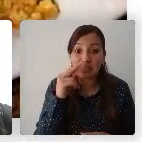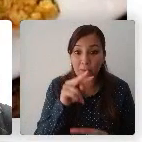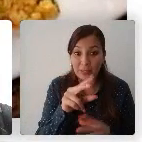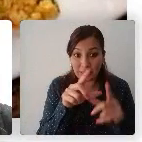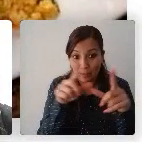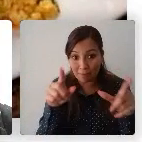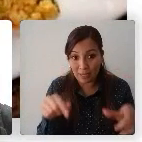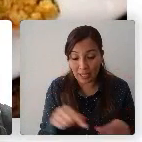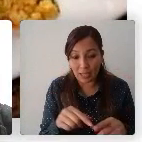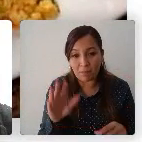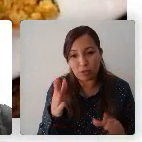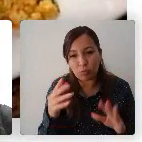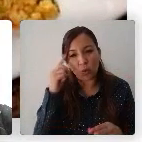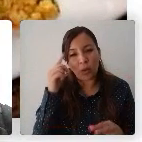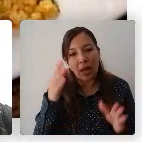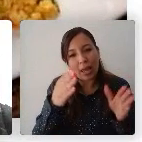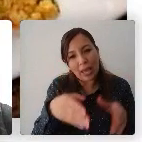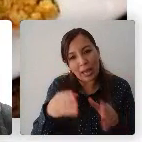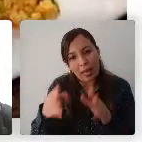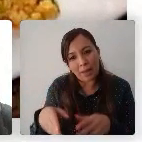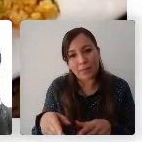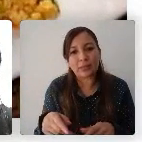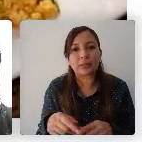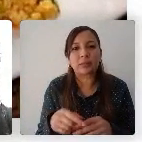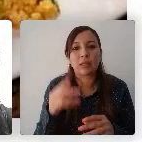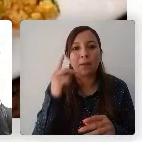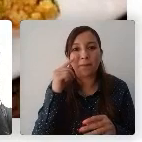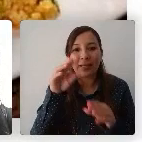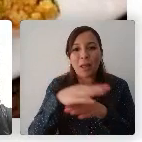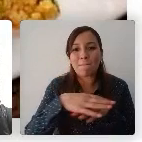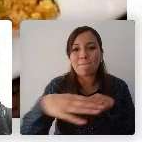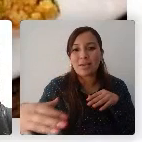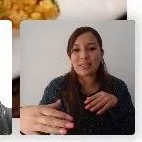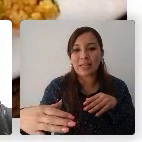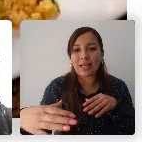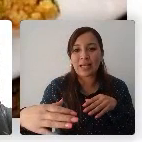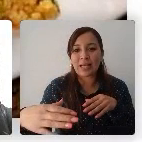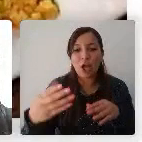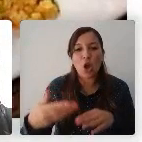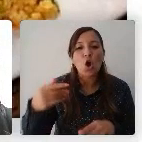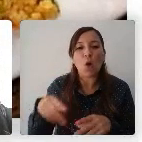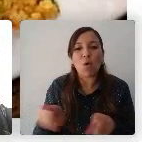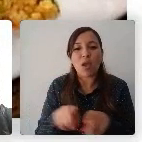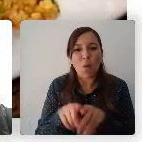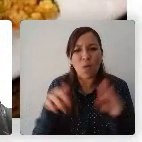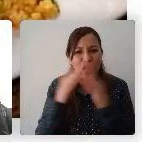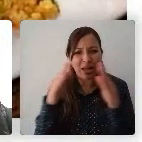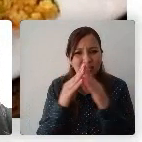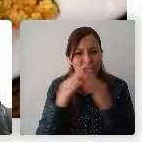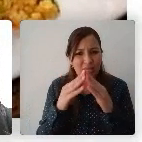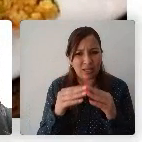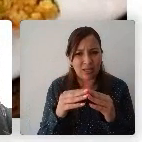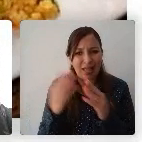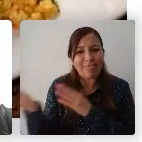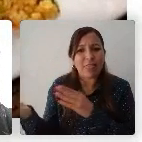ya con material local y pero brindan todas las comunidades y sobre todo actualmente